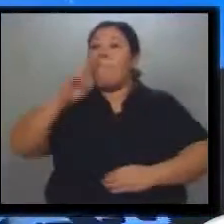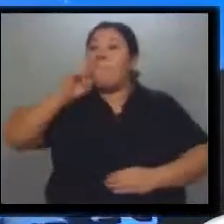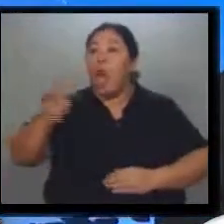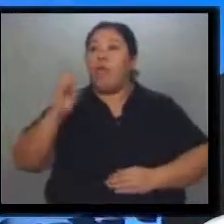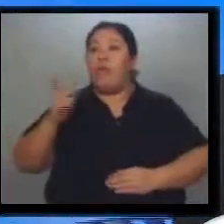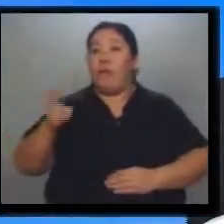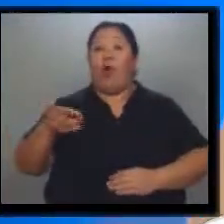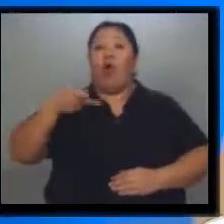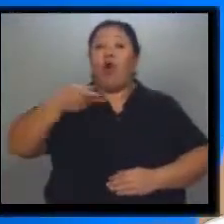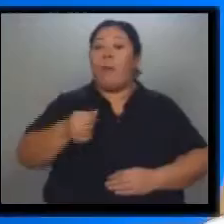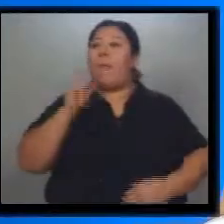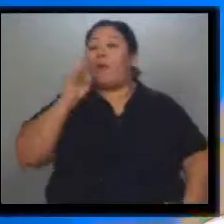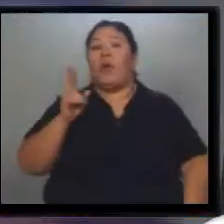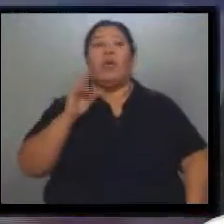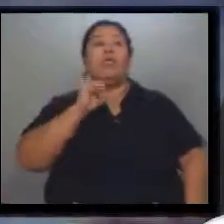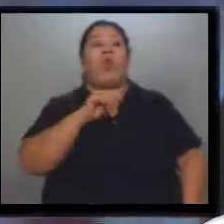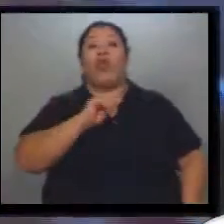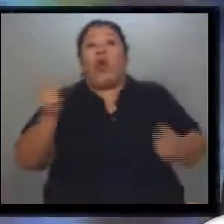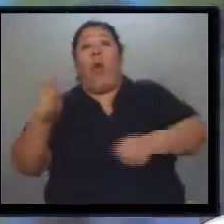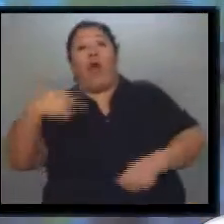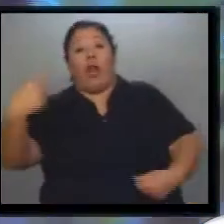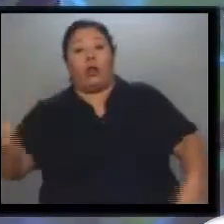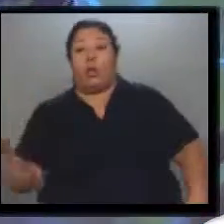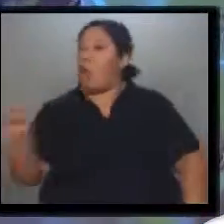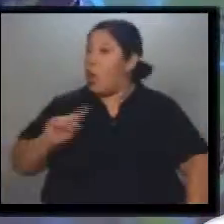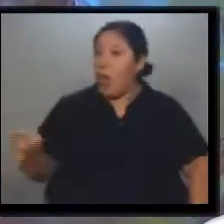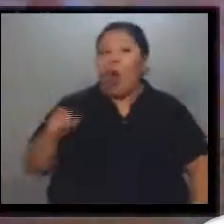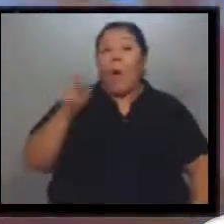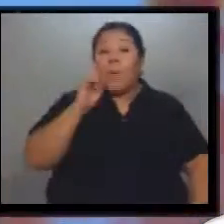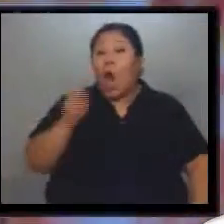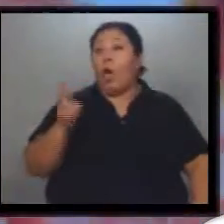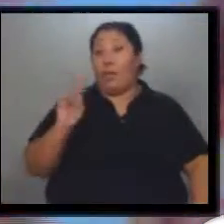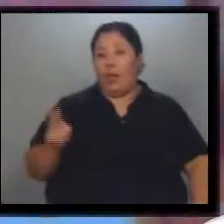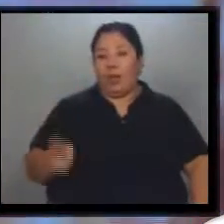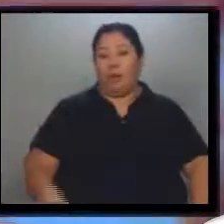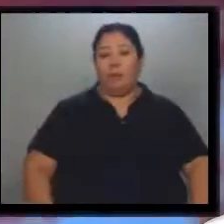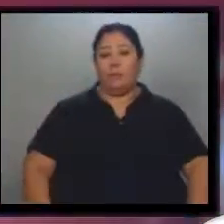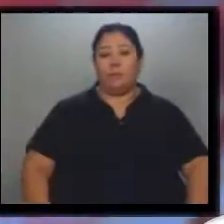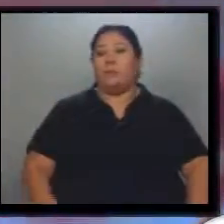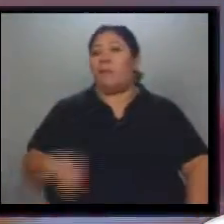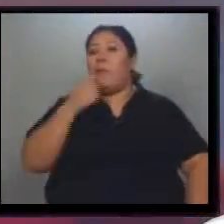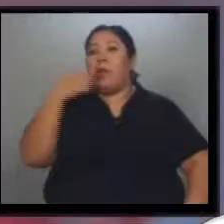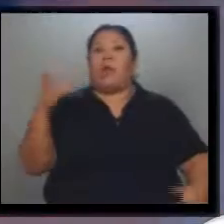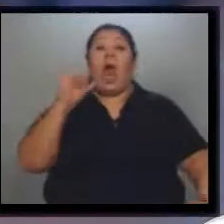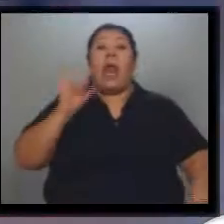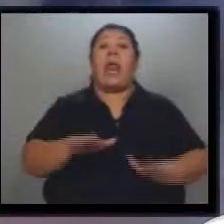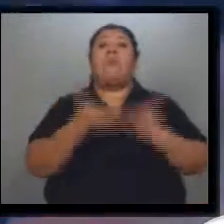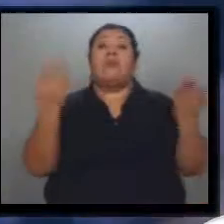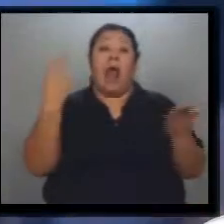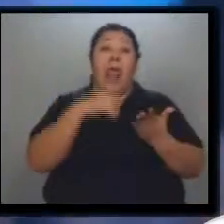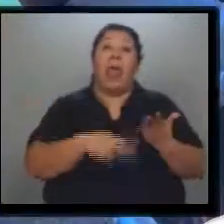más figuritas. Pero tengo que buscar un reemplazo. Figuritas suspendidas. Un reemplazo que lea una revista. Y